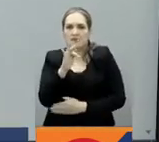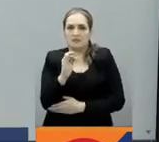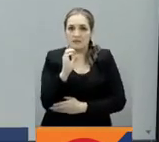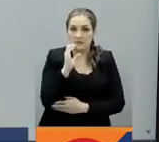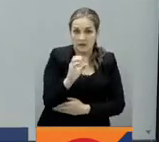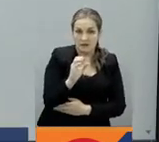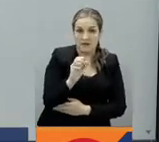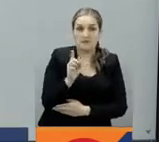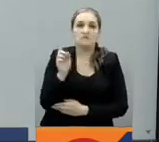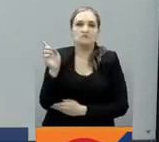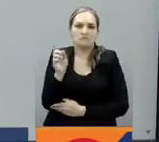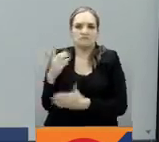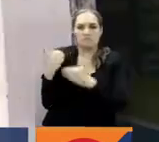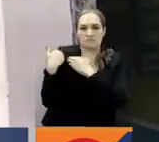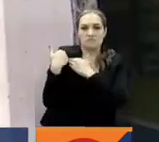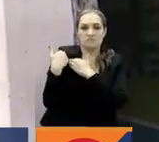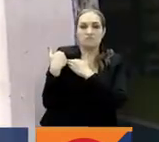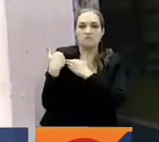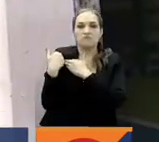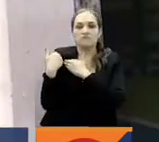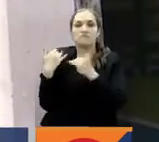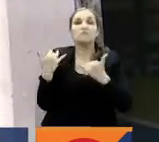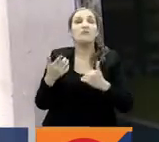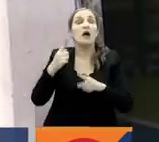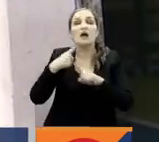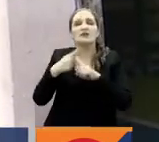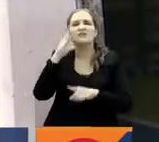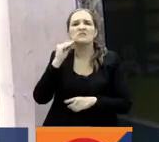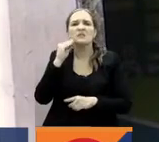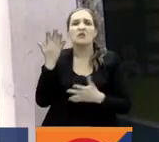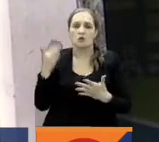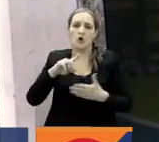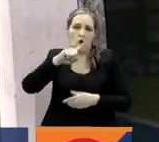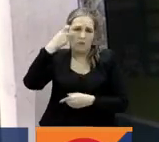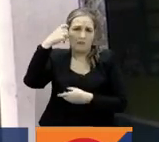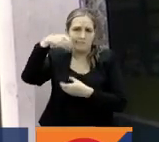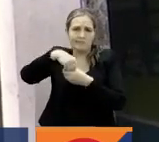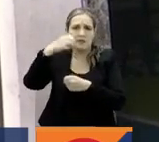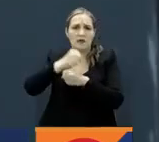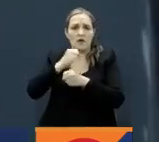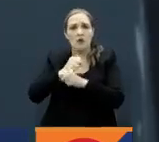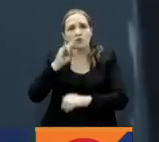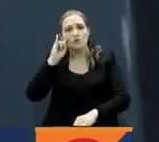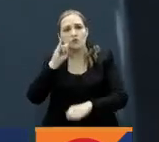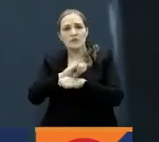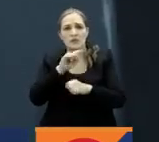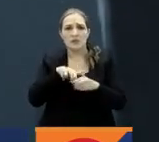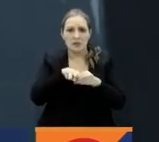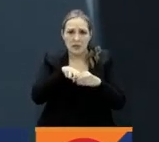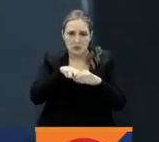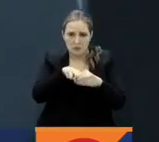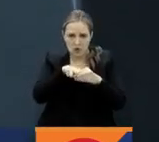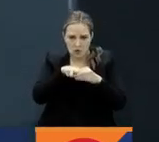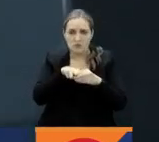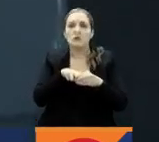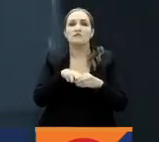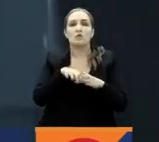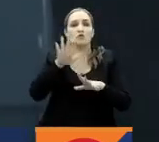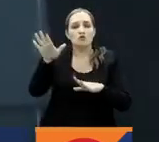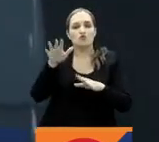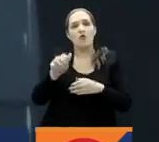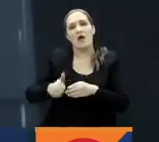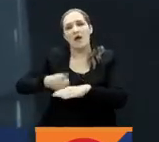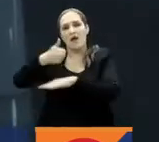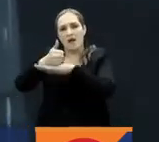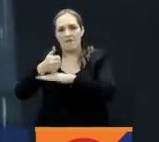la Información y las Comunicaciones, se ha desempeñado en el sector público como superintendente de transporte, jefe de la oficina jurídica,